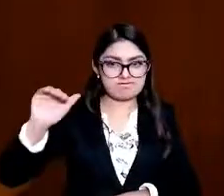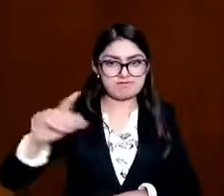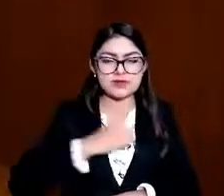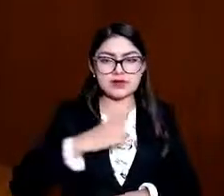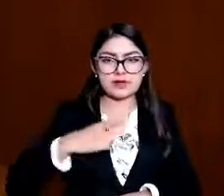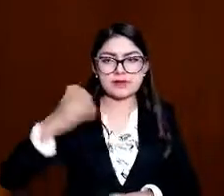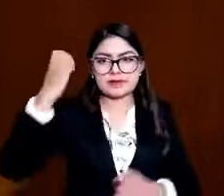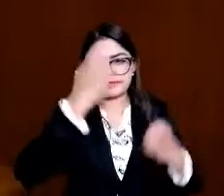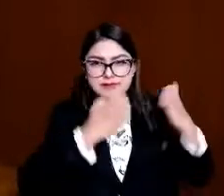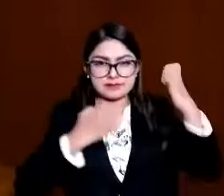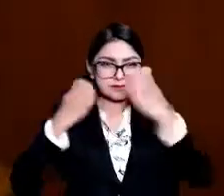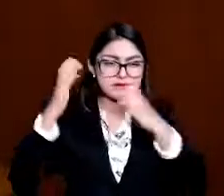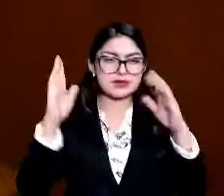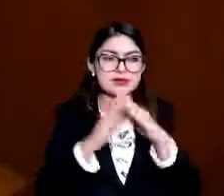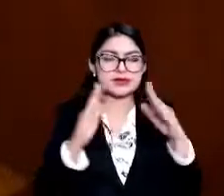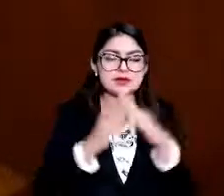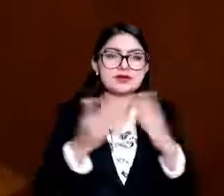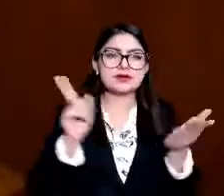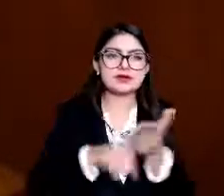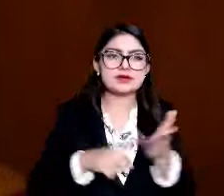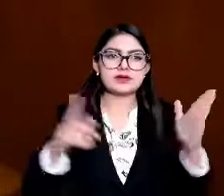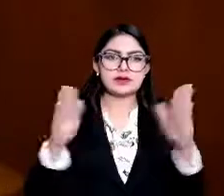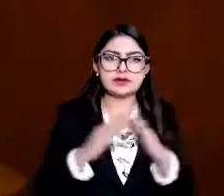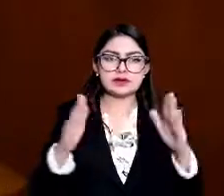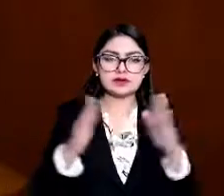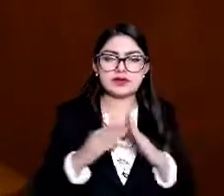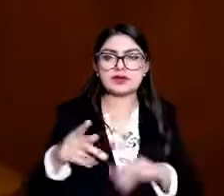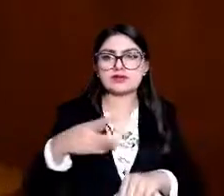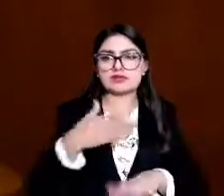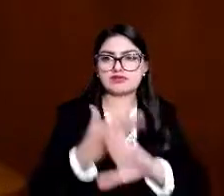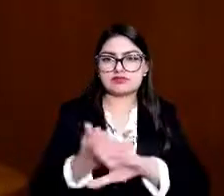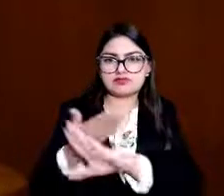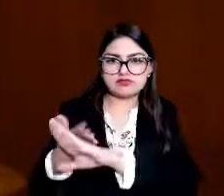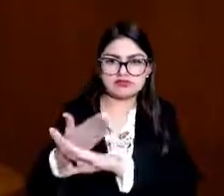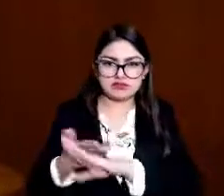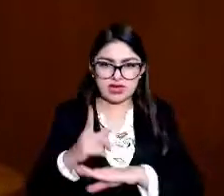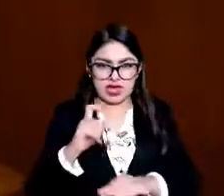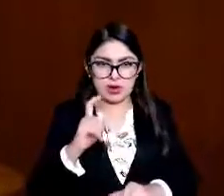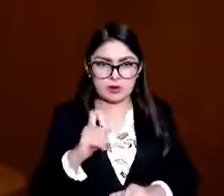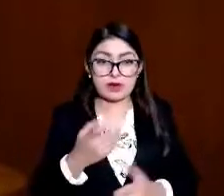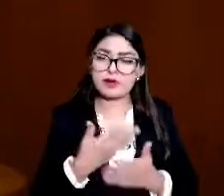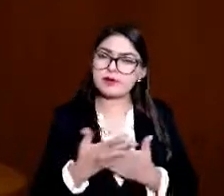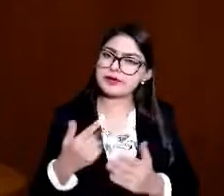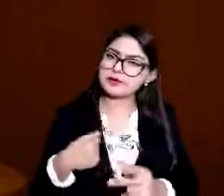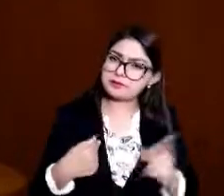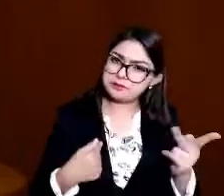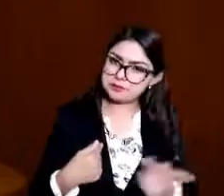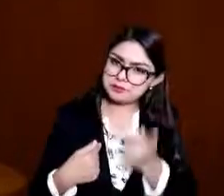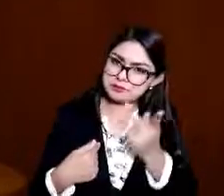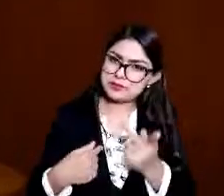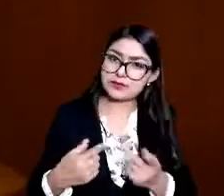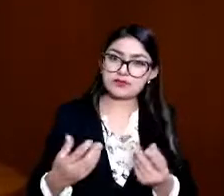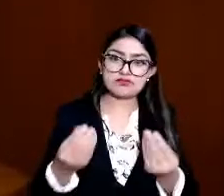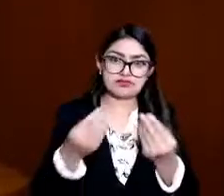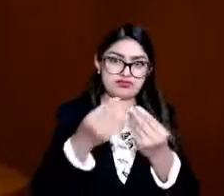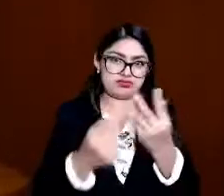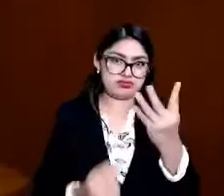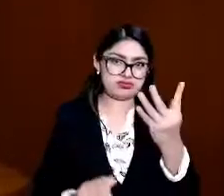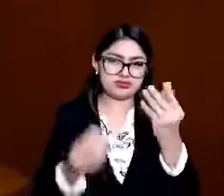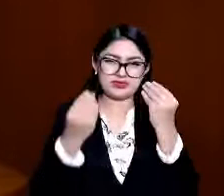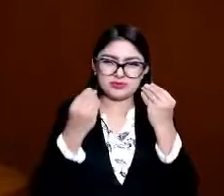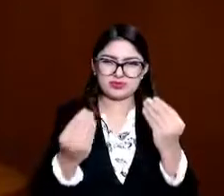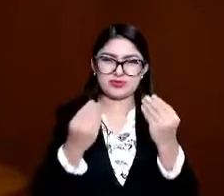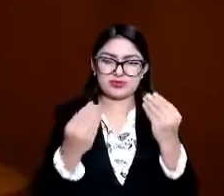las unidades habitacionales que sufrieron los daños. Las preguntas, compañeros y compañeras, son muchas y